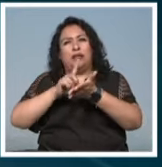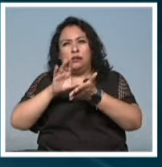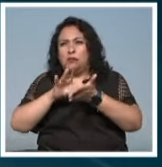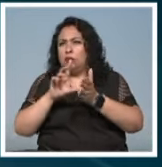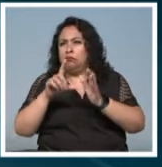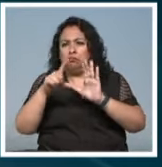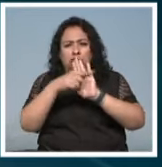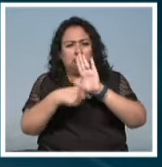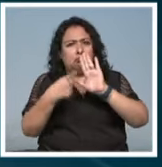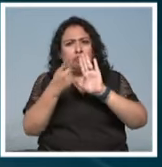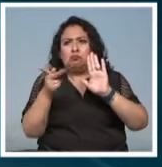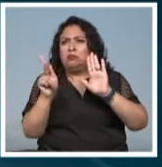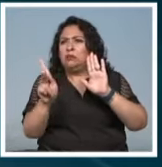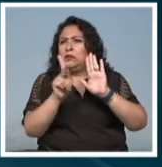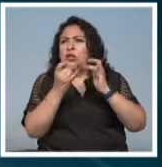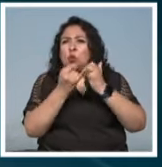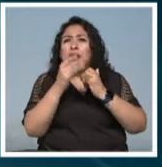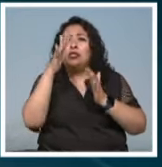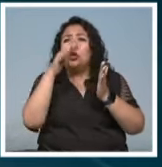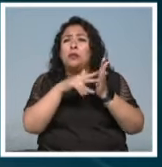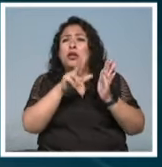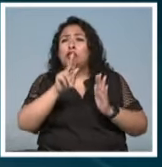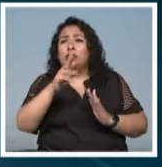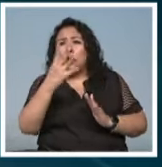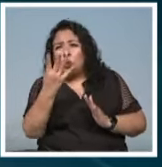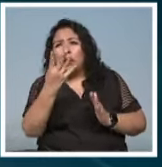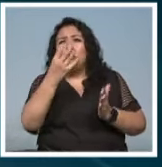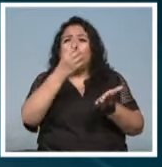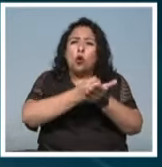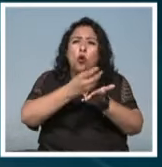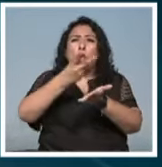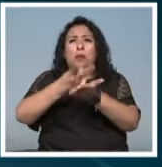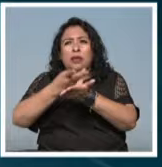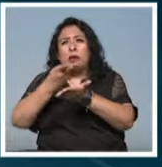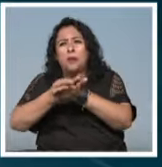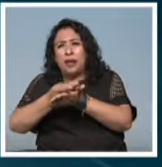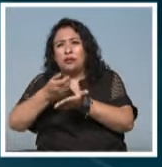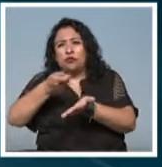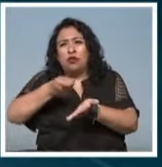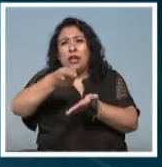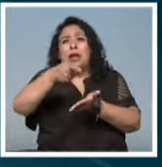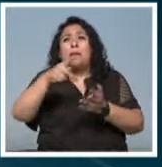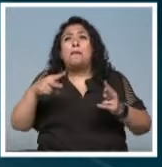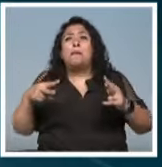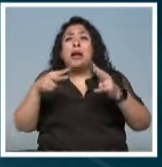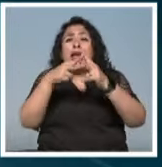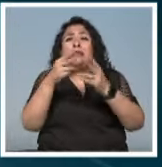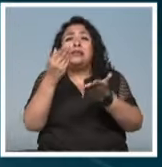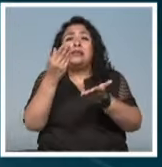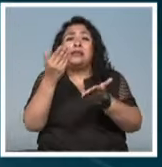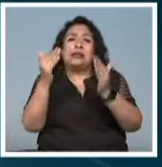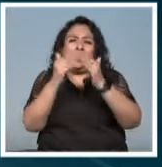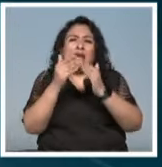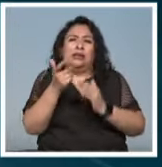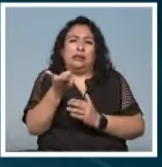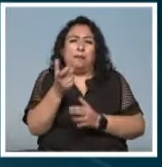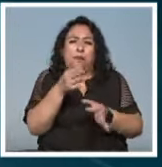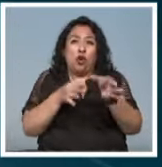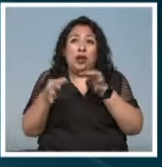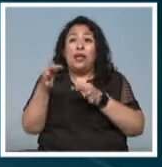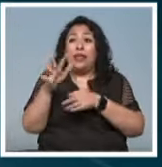cara. Las 5.084 medallas, ya sean de oro, plata o bronce, se acuñan en París en la Casa de Moneda. Y